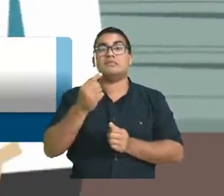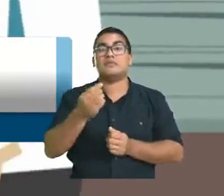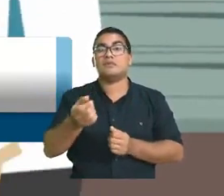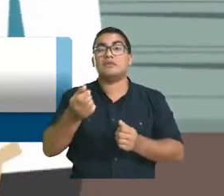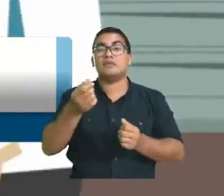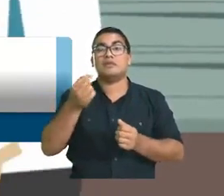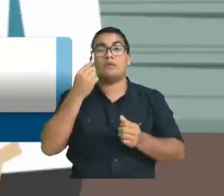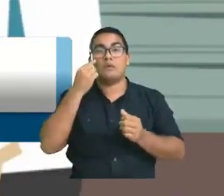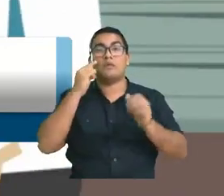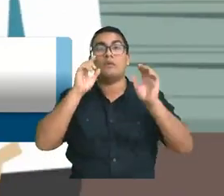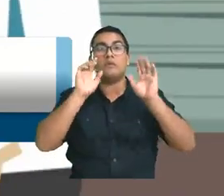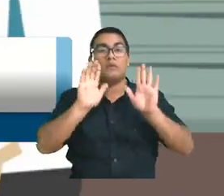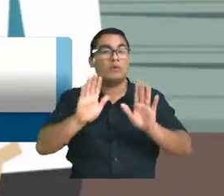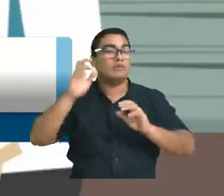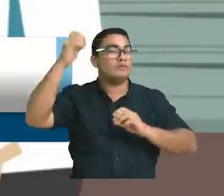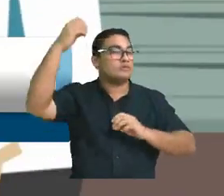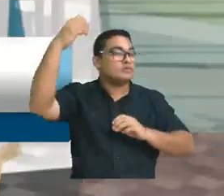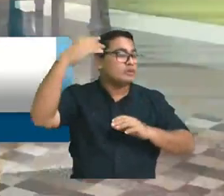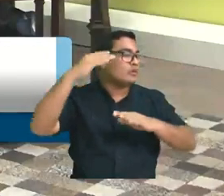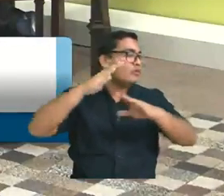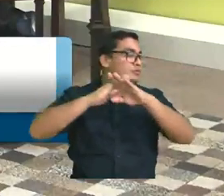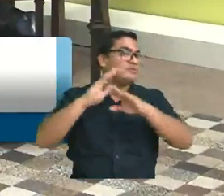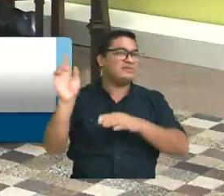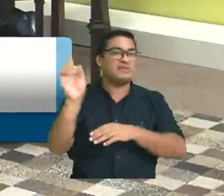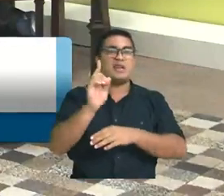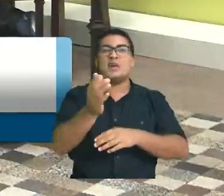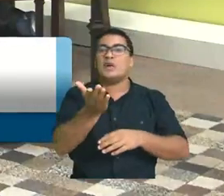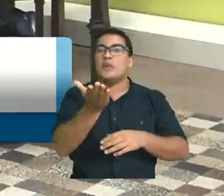evitar la exposición al sol, evitar exposición al